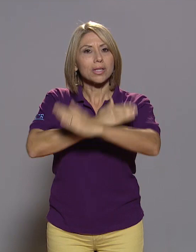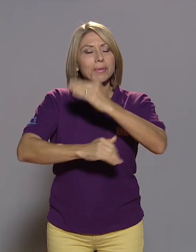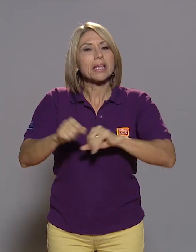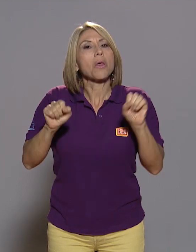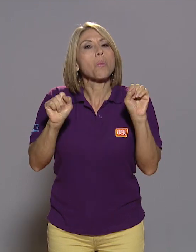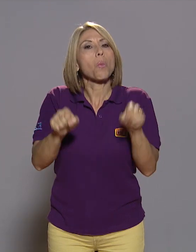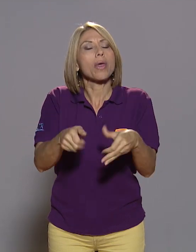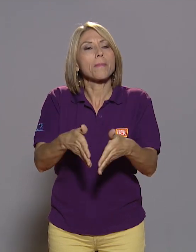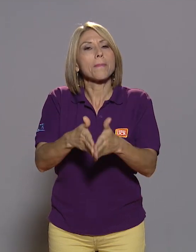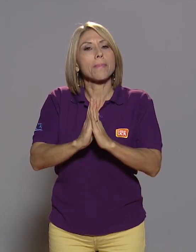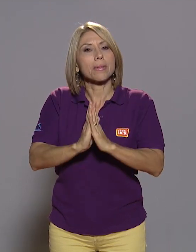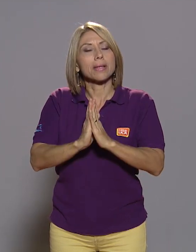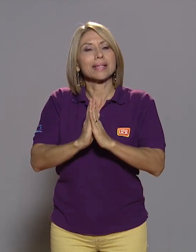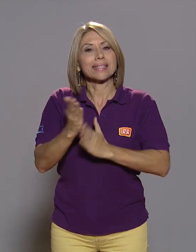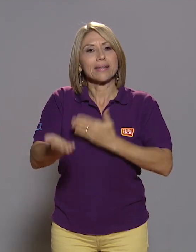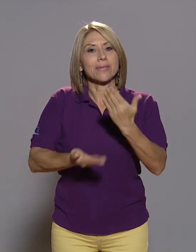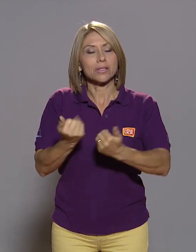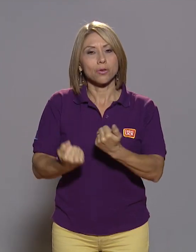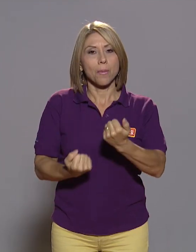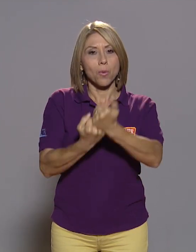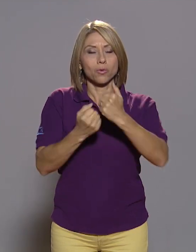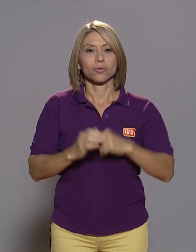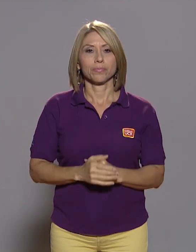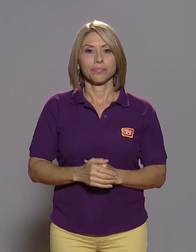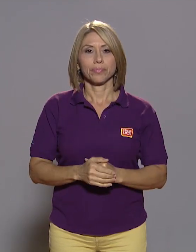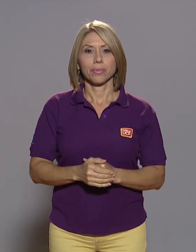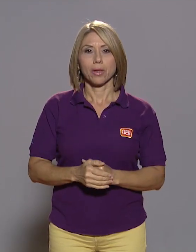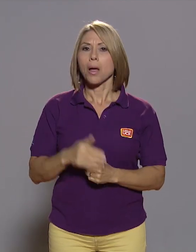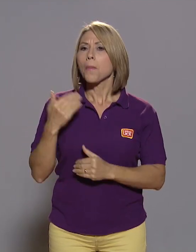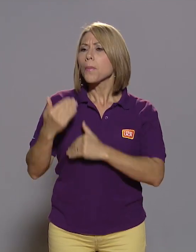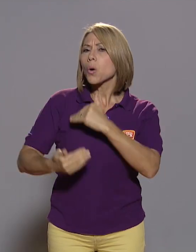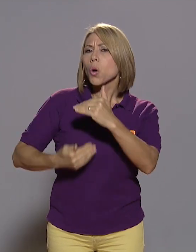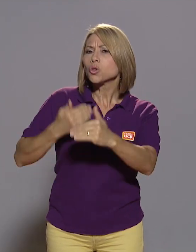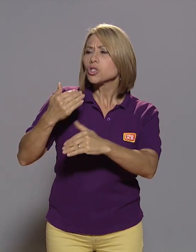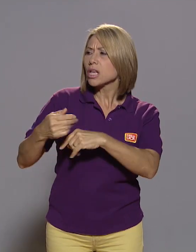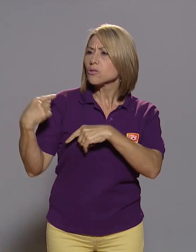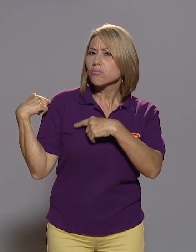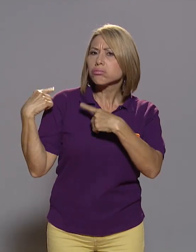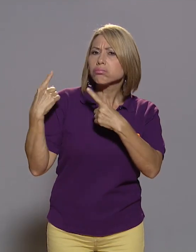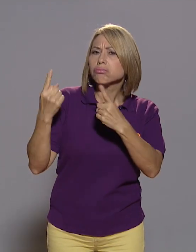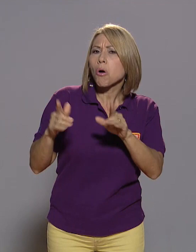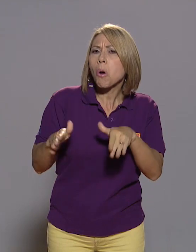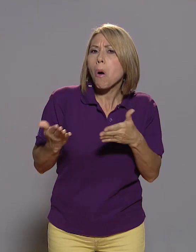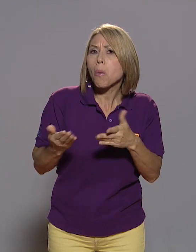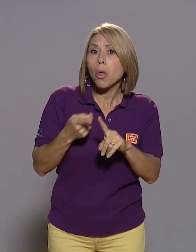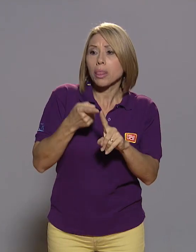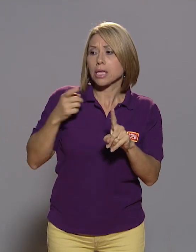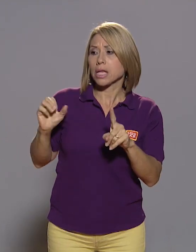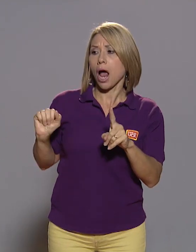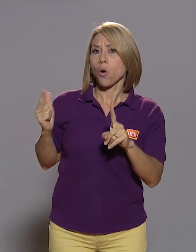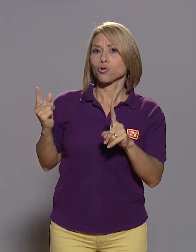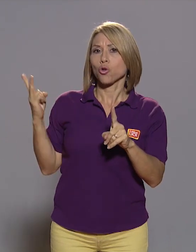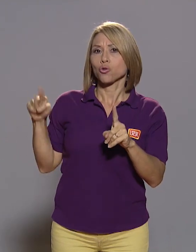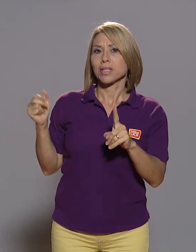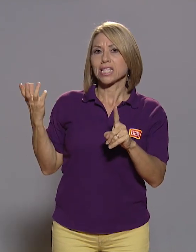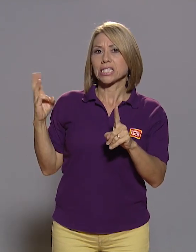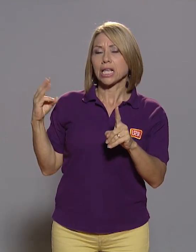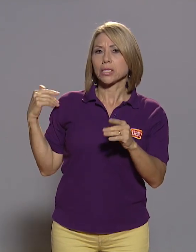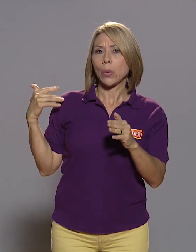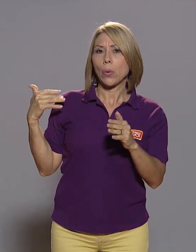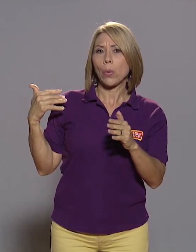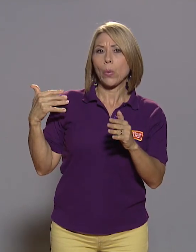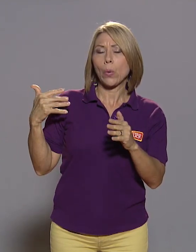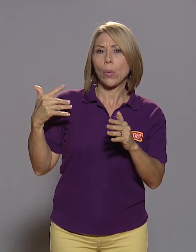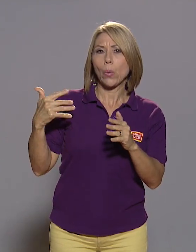este servicio de apoyo. ¿Cómo fue el proceso, verdad? Que uno dice, bueno, pero desde agosto de 2016 y hasta ahorita se